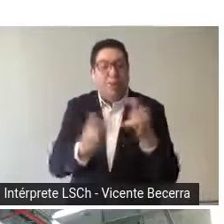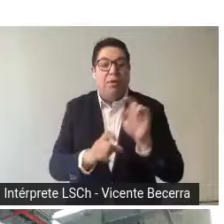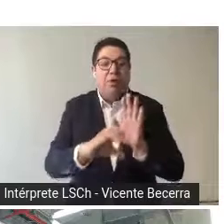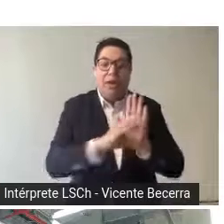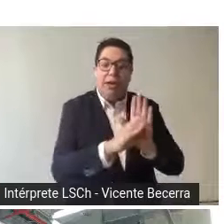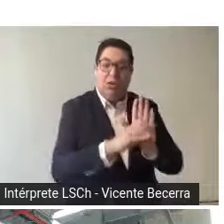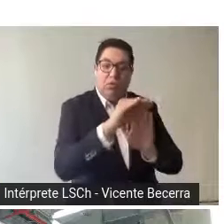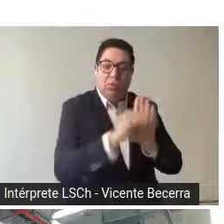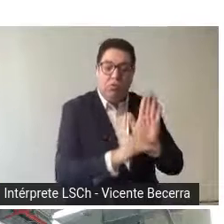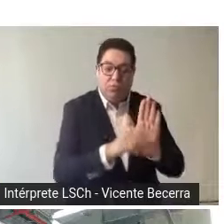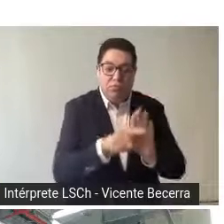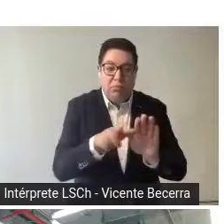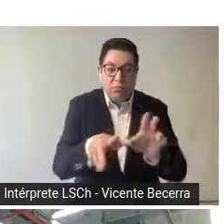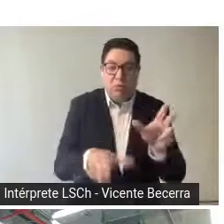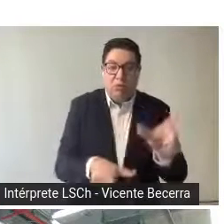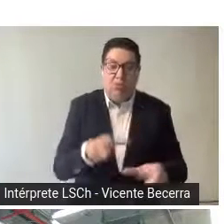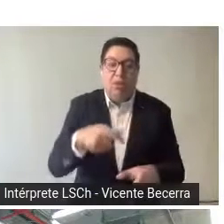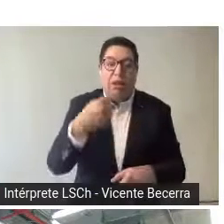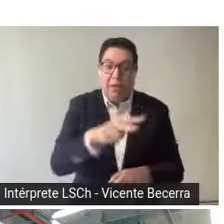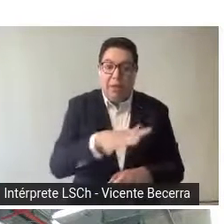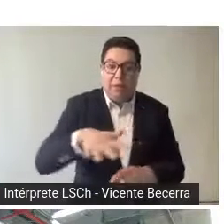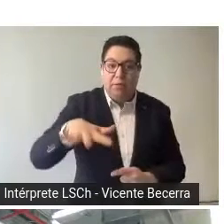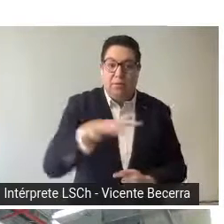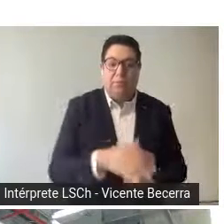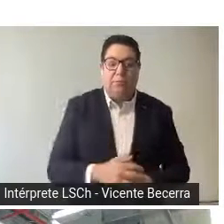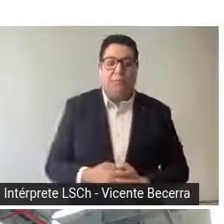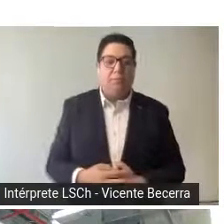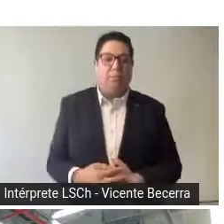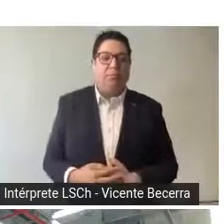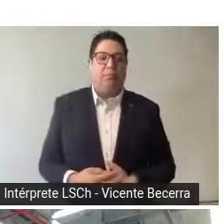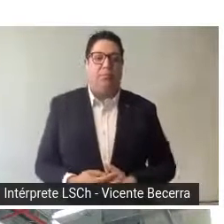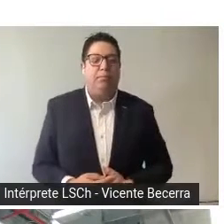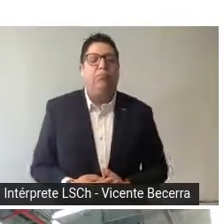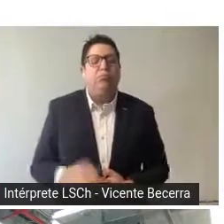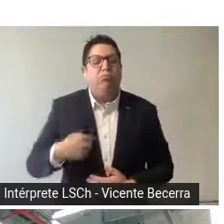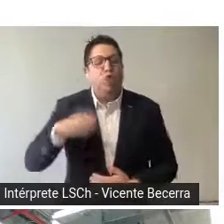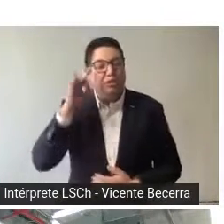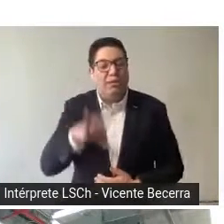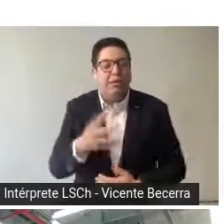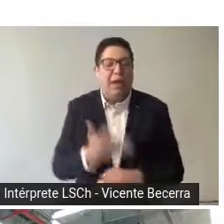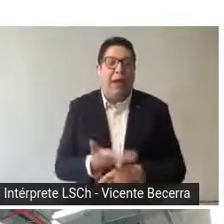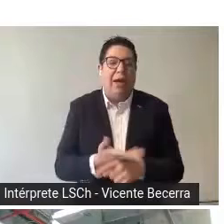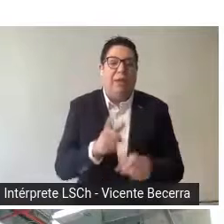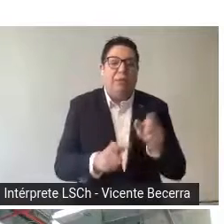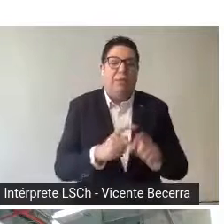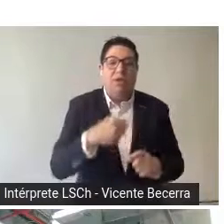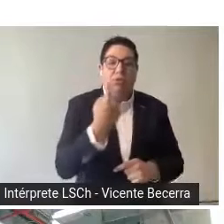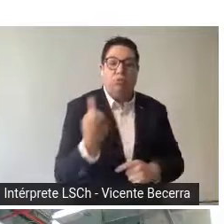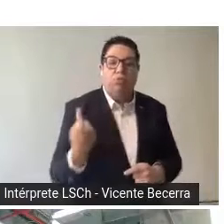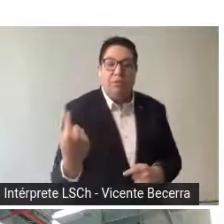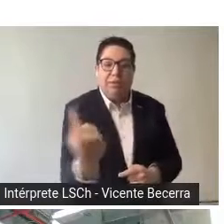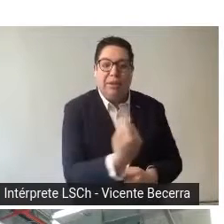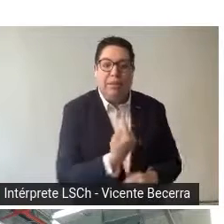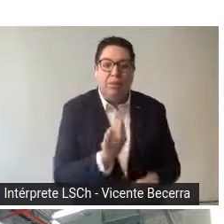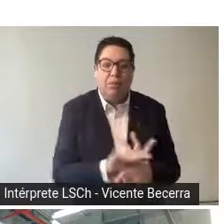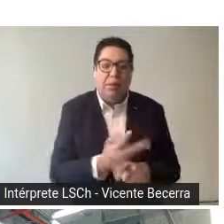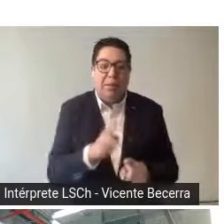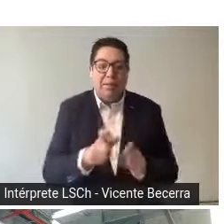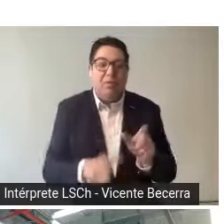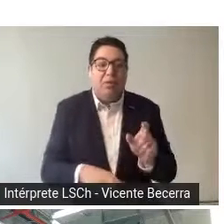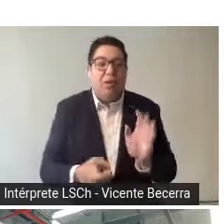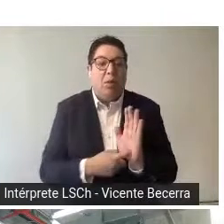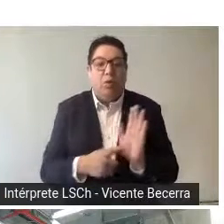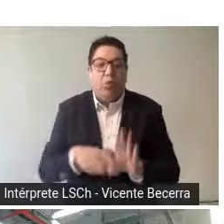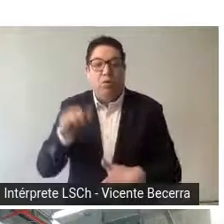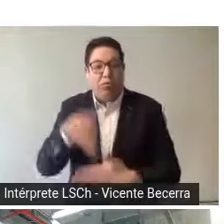convencionales constituyentes. Yo sabía que detrás de cada convencional había millones de